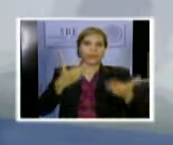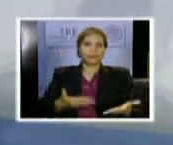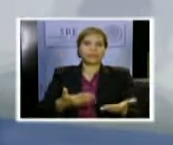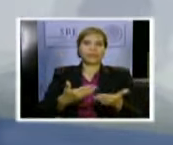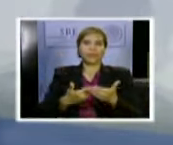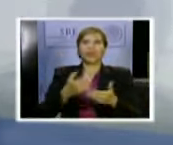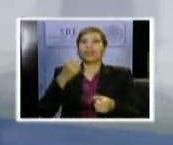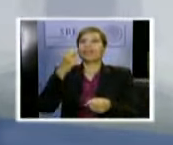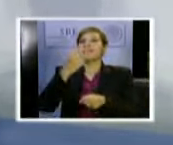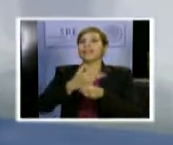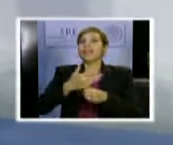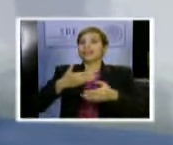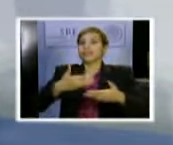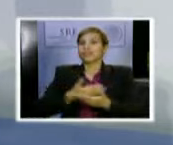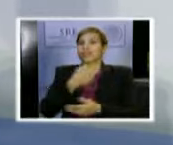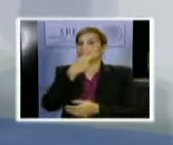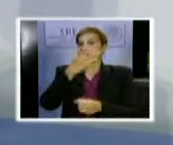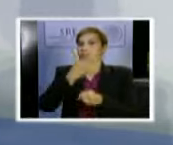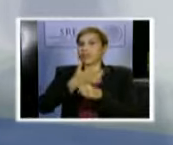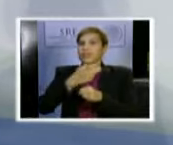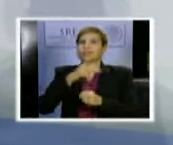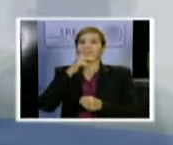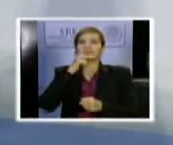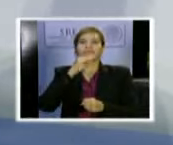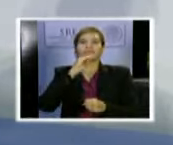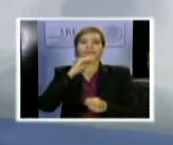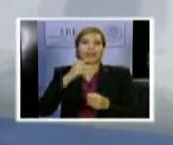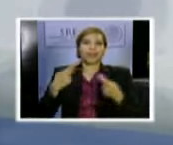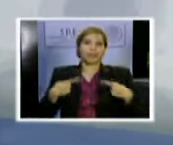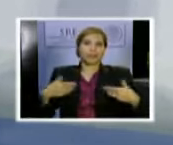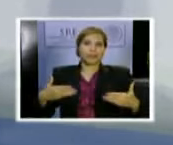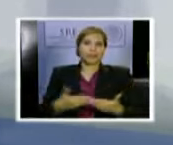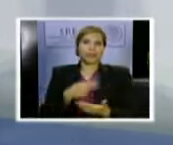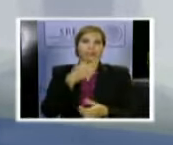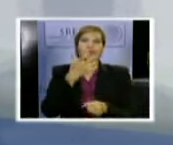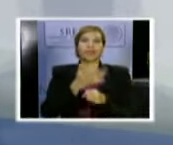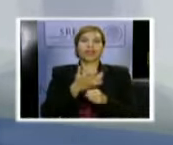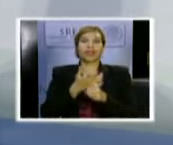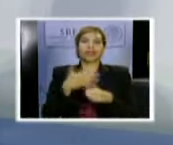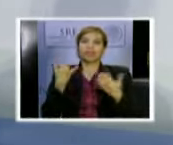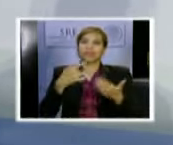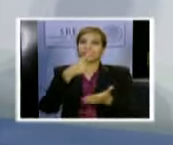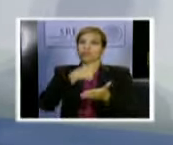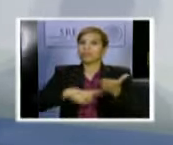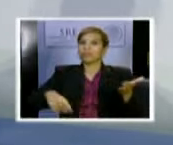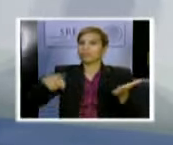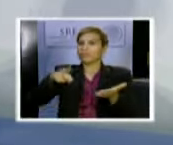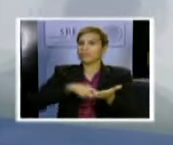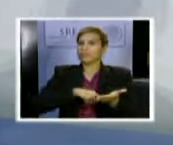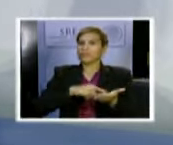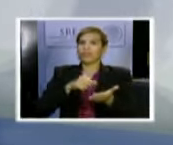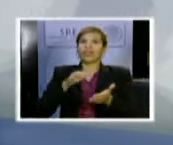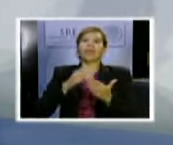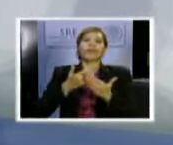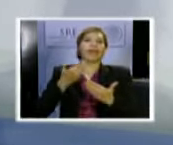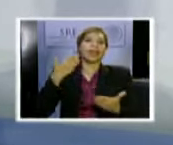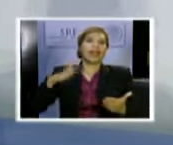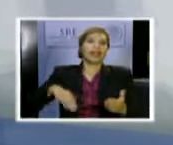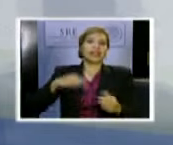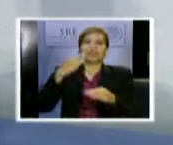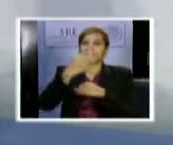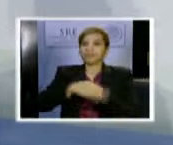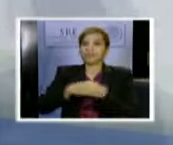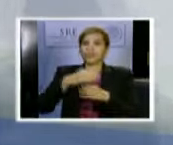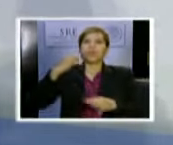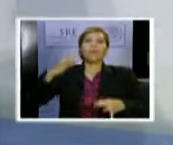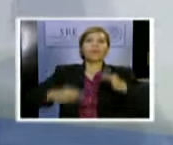edad temprana a los Estados Unidos y ahora a los padres de ciudadanos estadounidenses, que ha sido suspendida, como se señalaba aquí, temporalmente